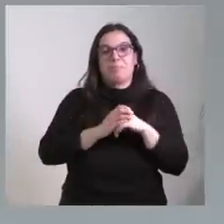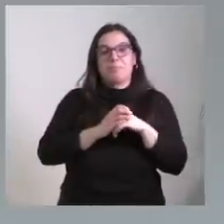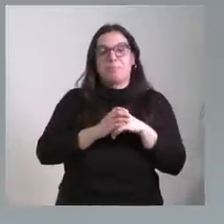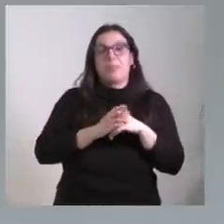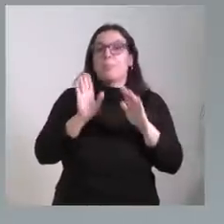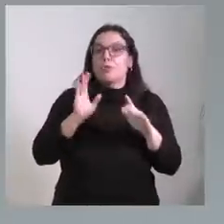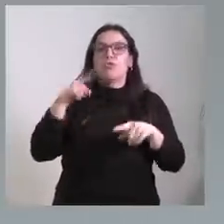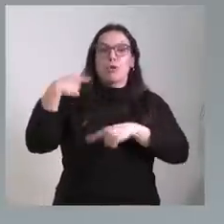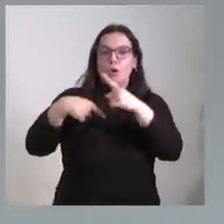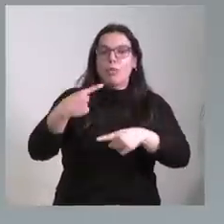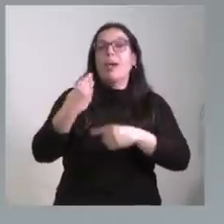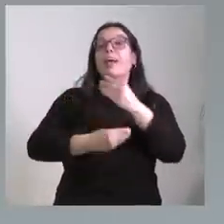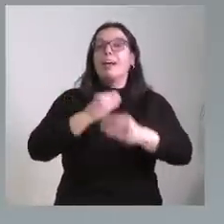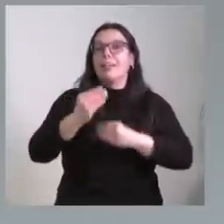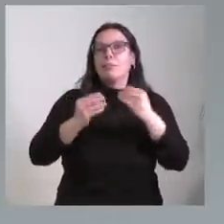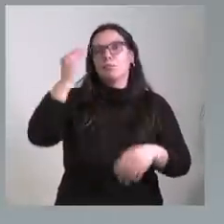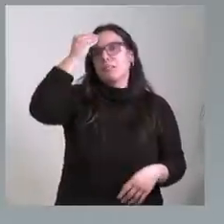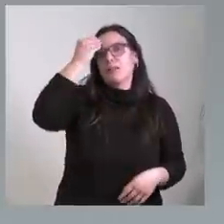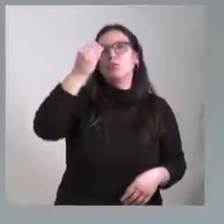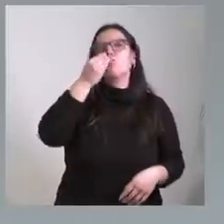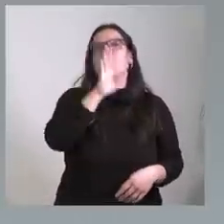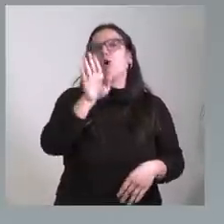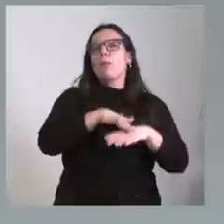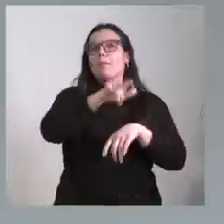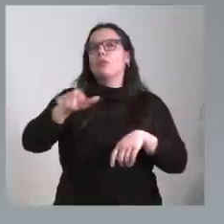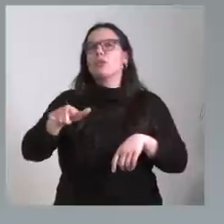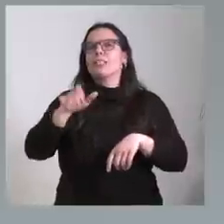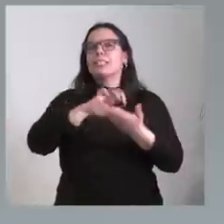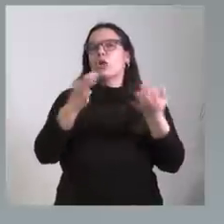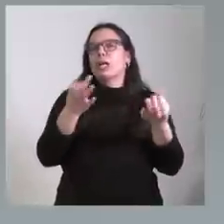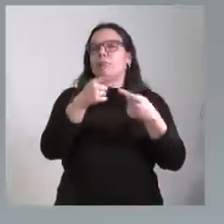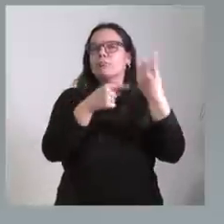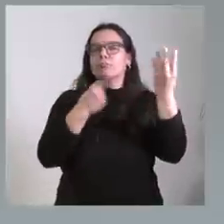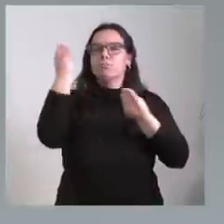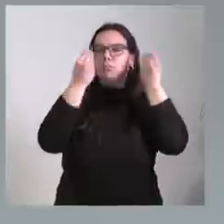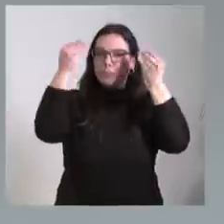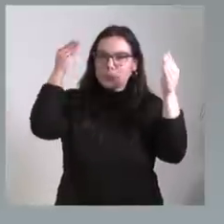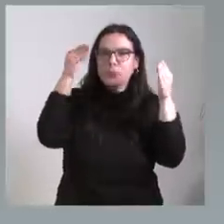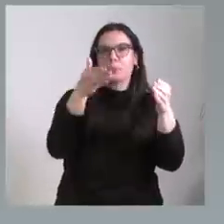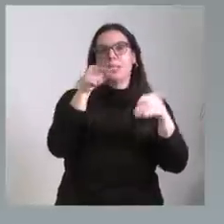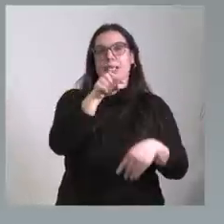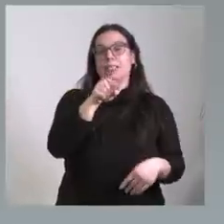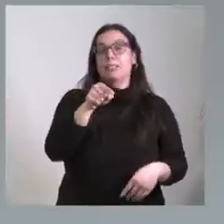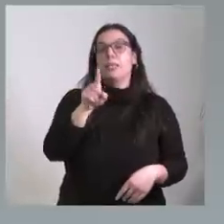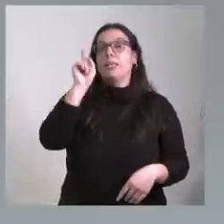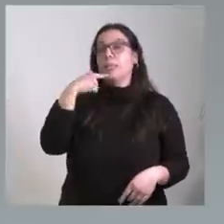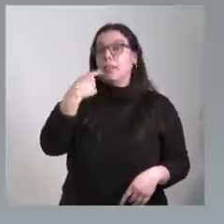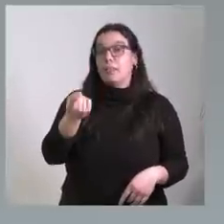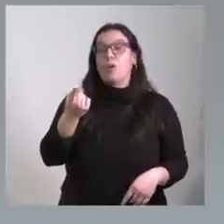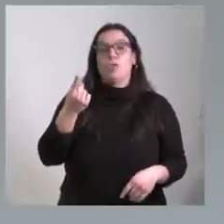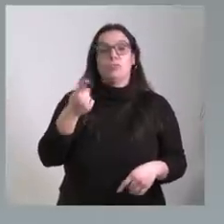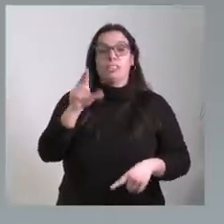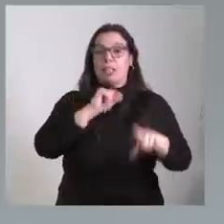dedicamos todos los días a pensar en qué es lo mejor para las personas de Castilla y león y trabajamos conjuntamente en esa dirección y si le puedo decir que en cada una de estas decisiones